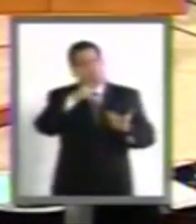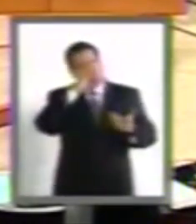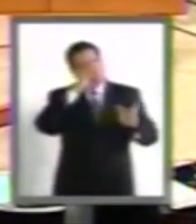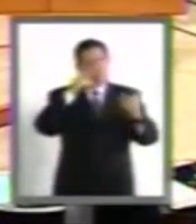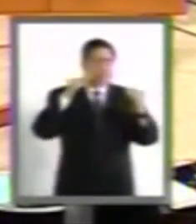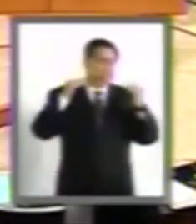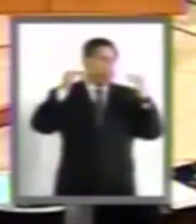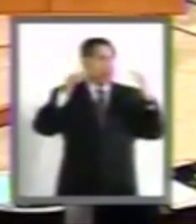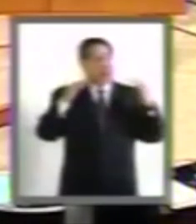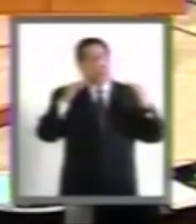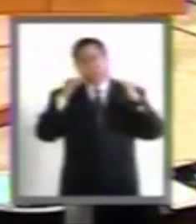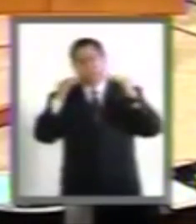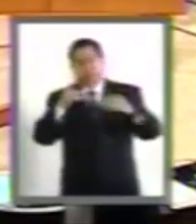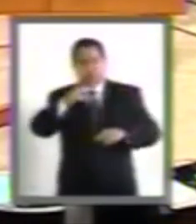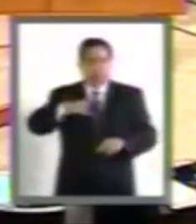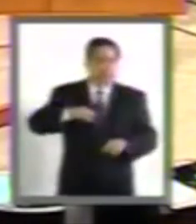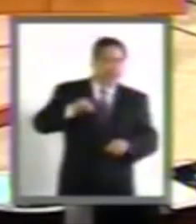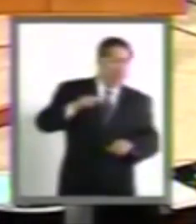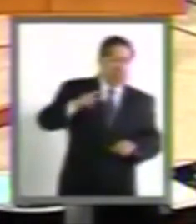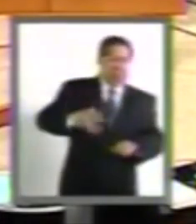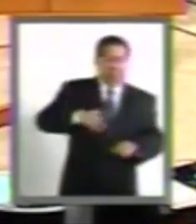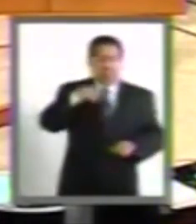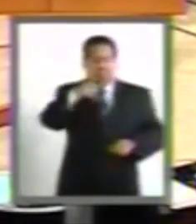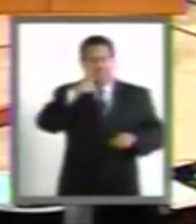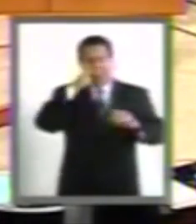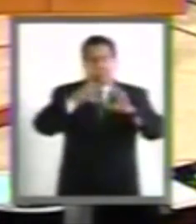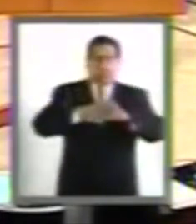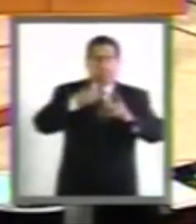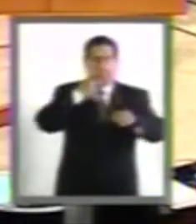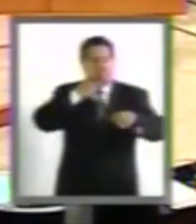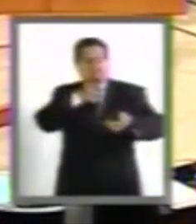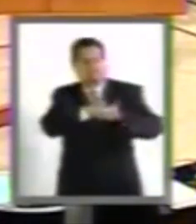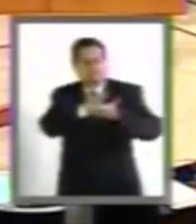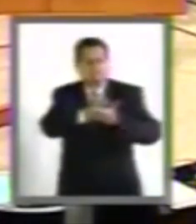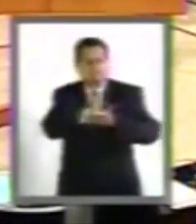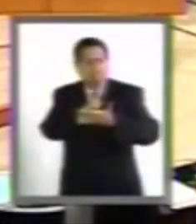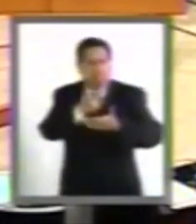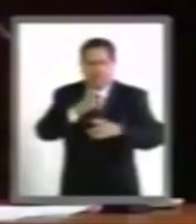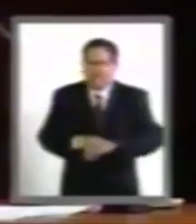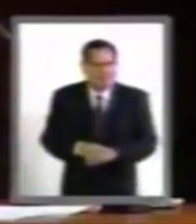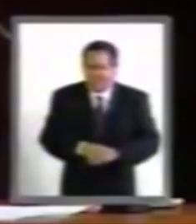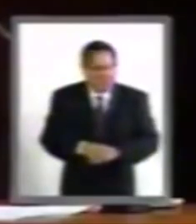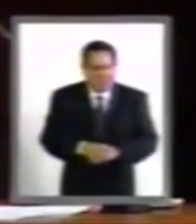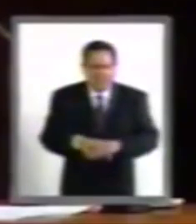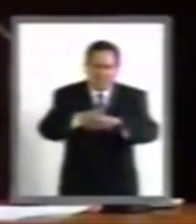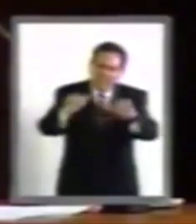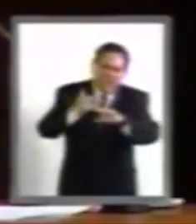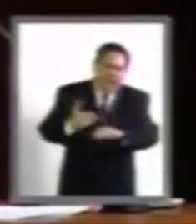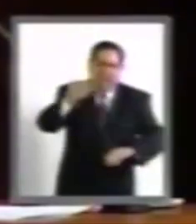soberbia, su arrogancia, su lenguaje amenazador. Ni en los tiempos